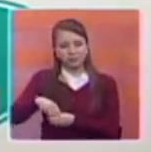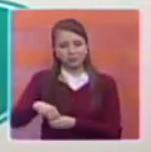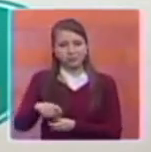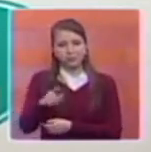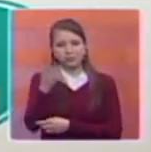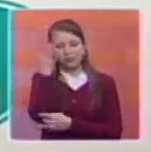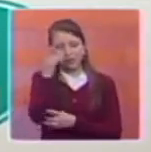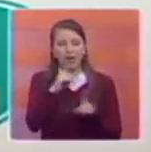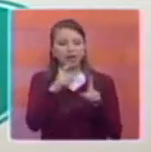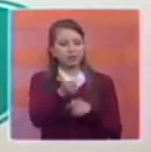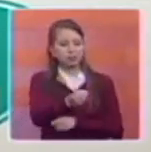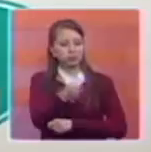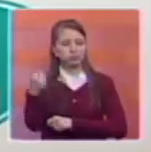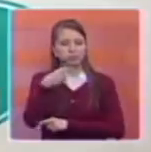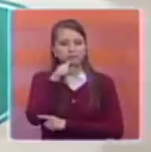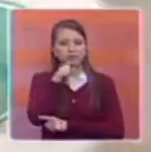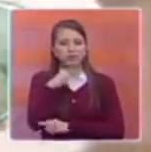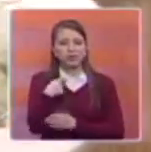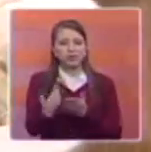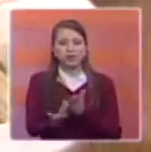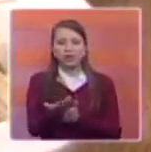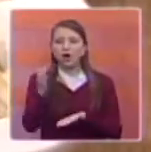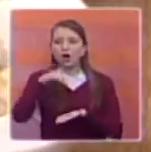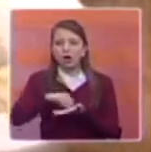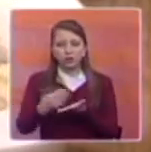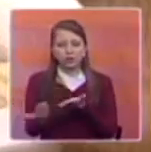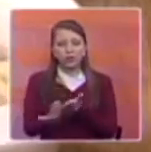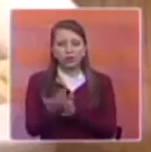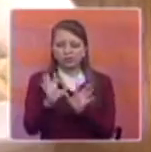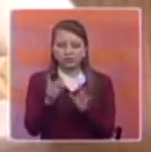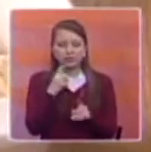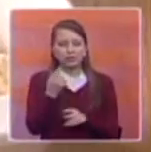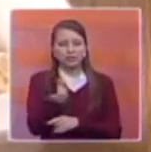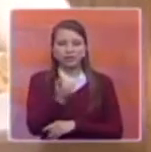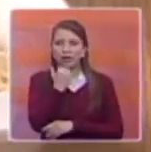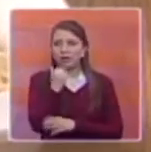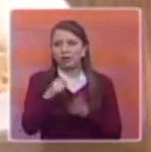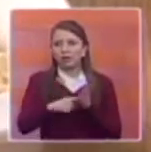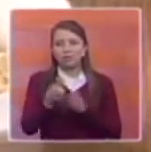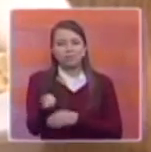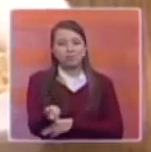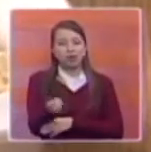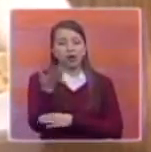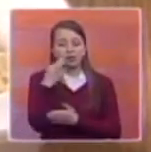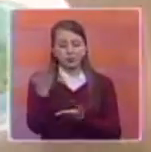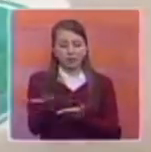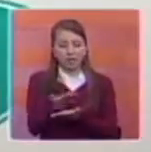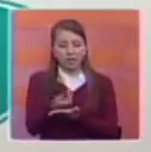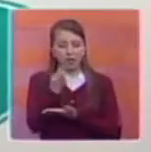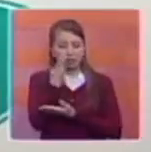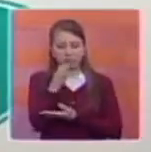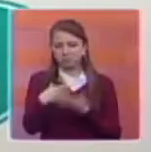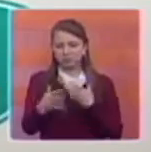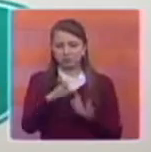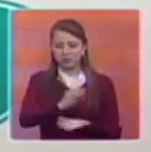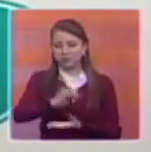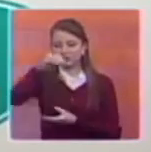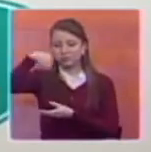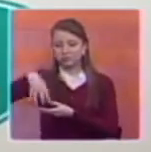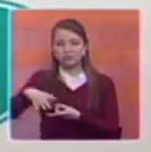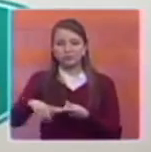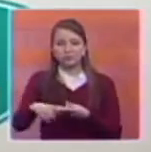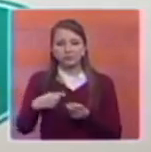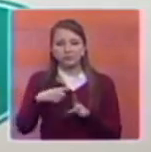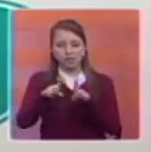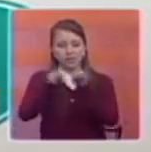usted abre el refrigerador, no use nueva, no gaste. Si tiene una cebolla blanca que ahí ve que está, que se le quiere morir, le echa. Le puse unos tallitos